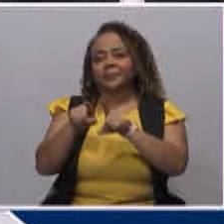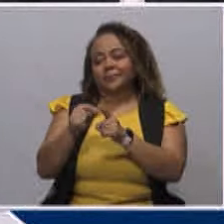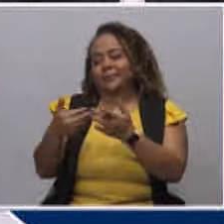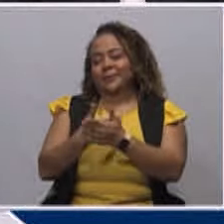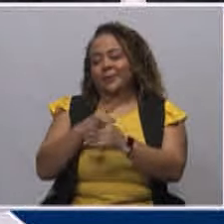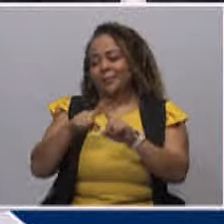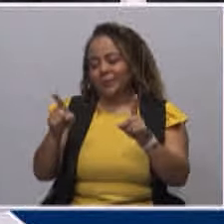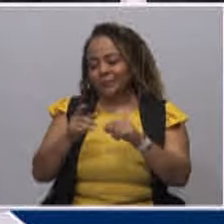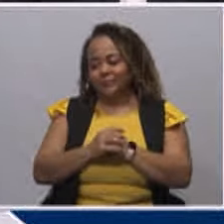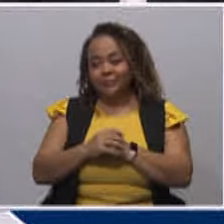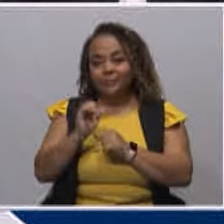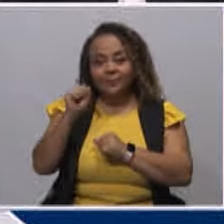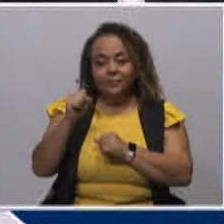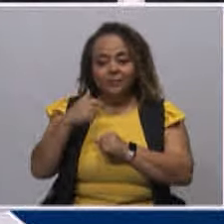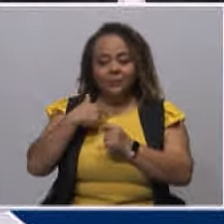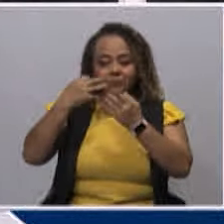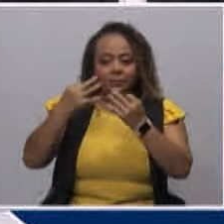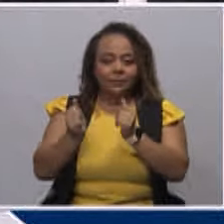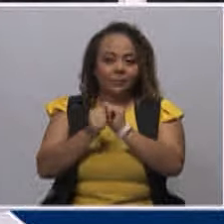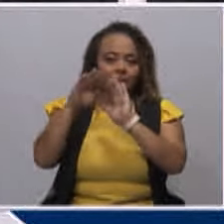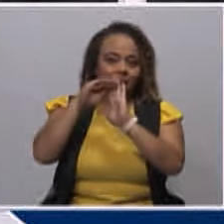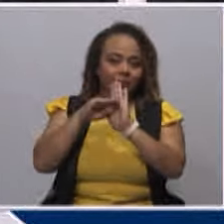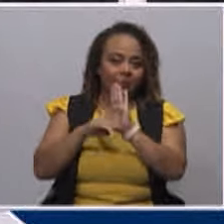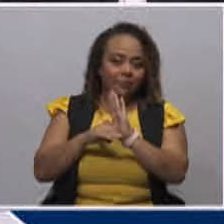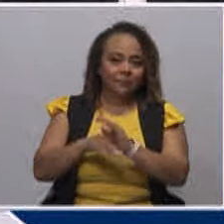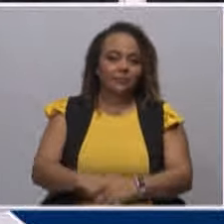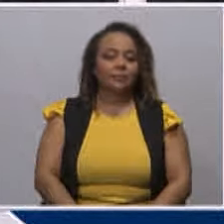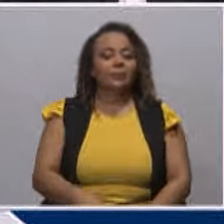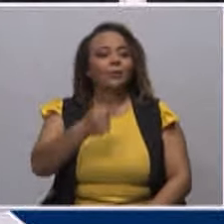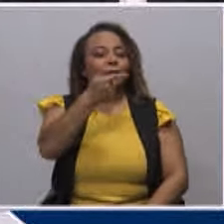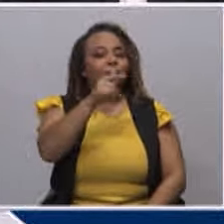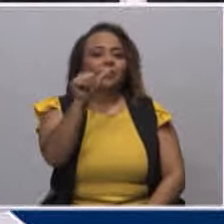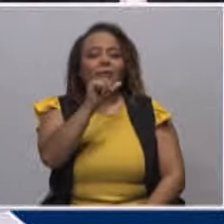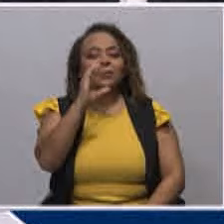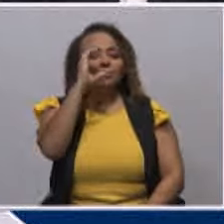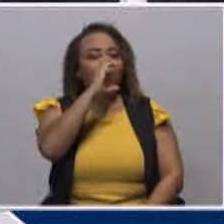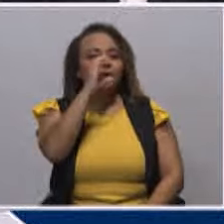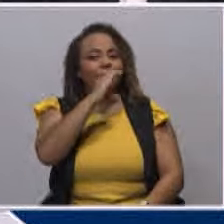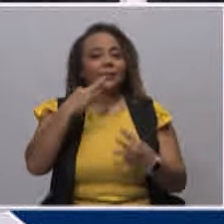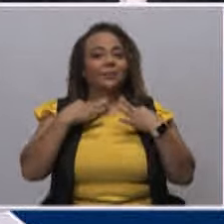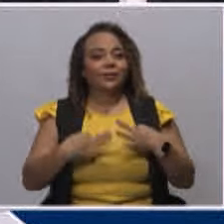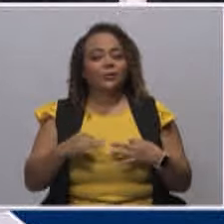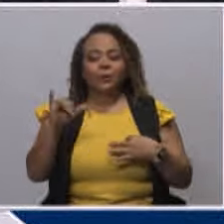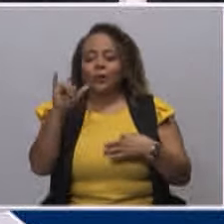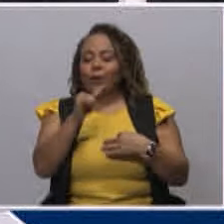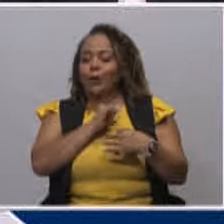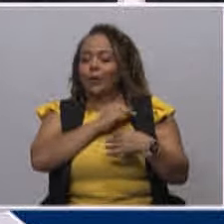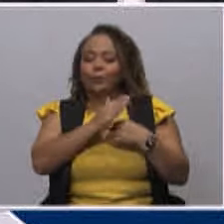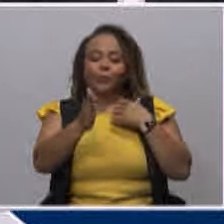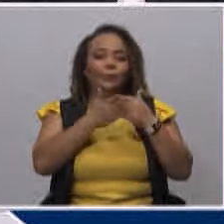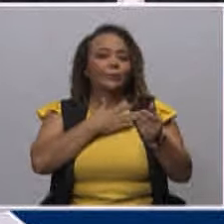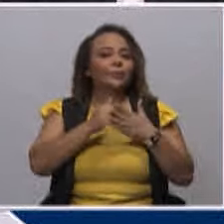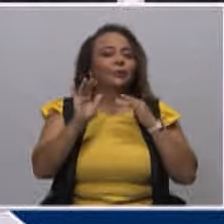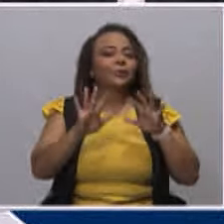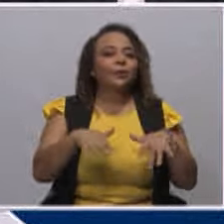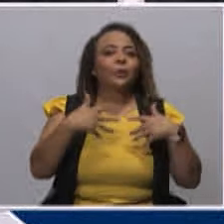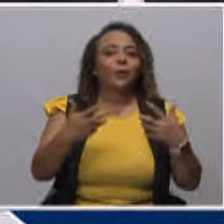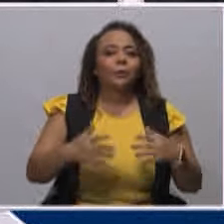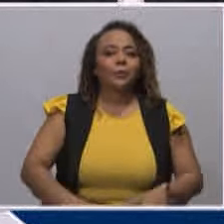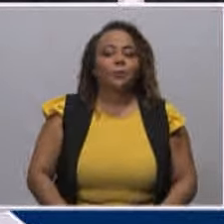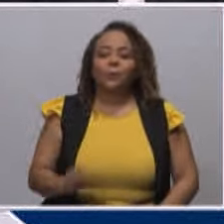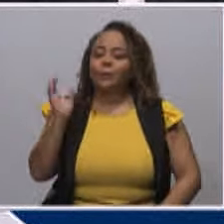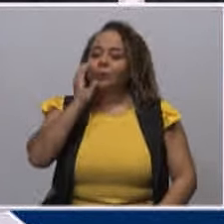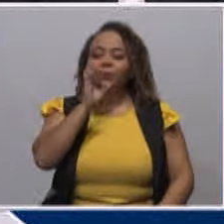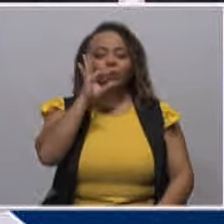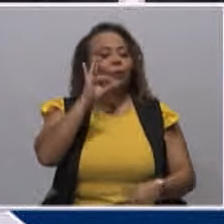pero pero sí lo reafirmo con esta lista Gustavo Alfaro está buscando biotipo acomode lugar y está buscando un nueve